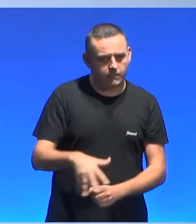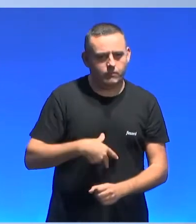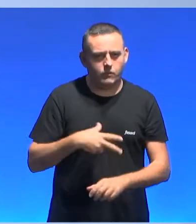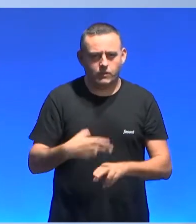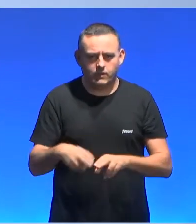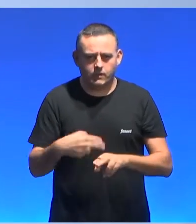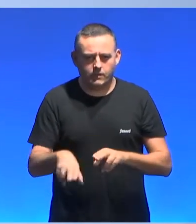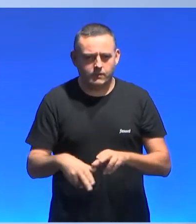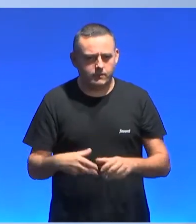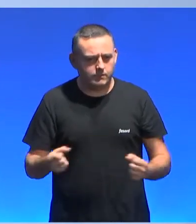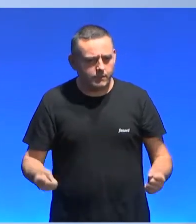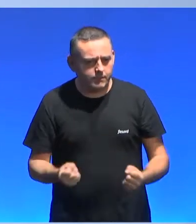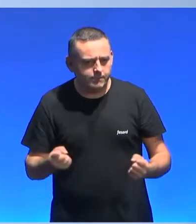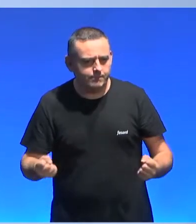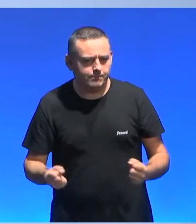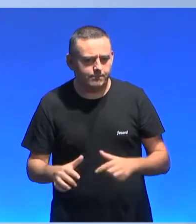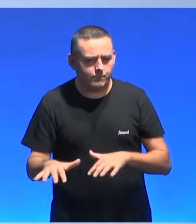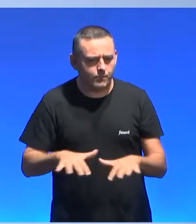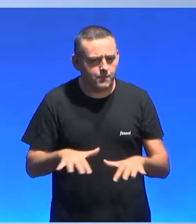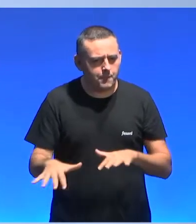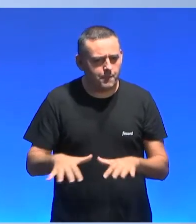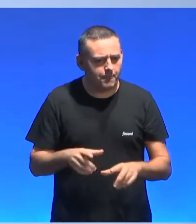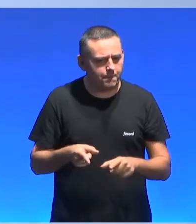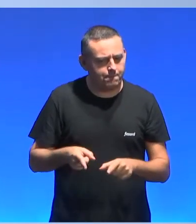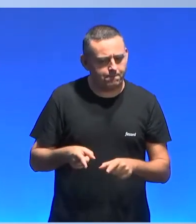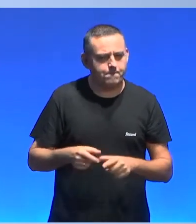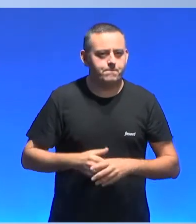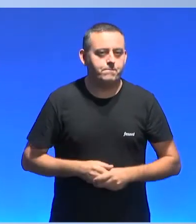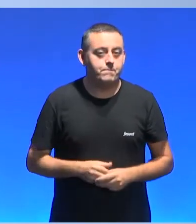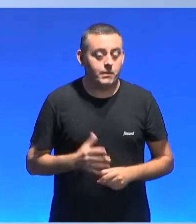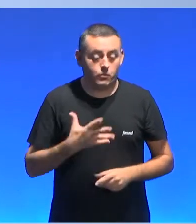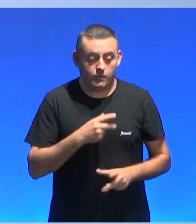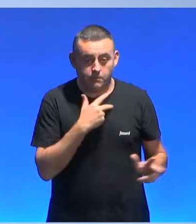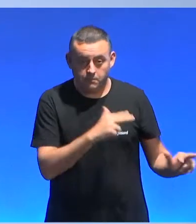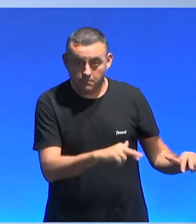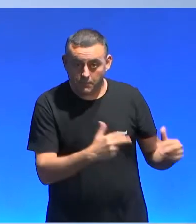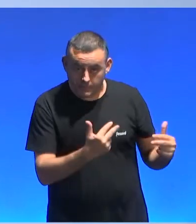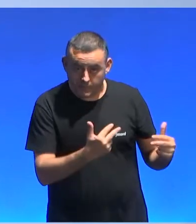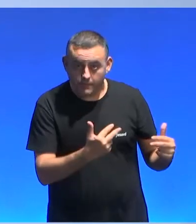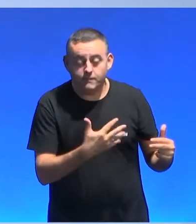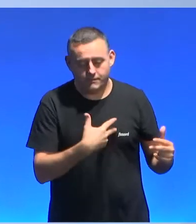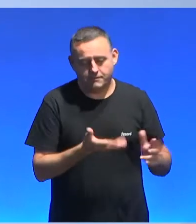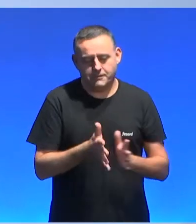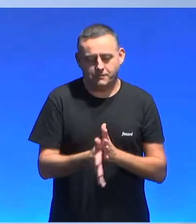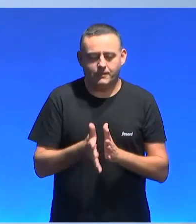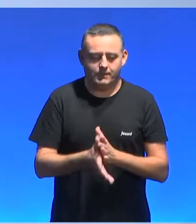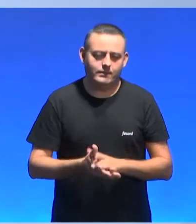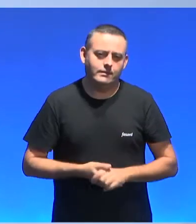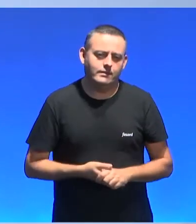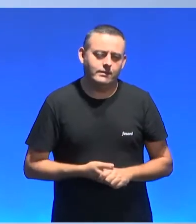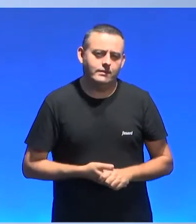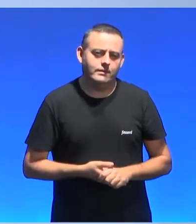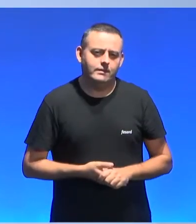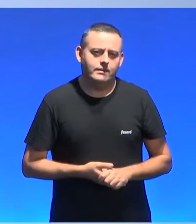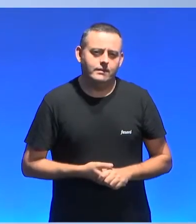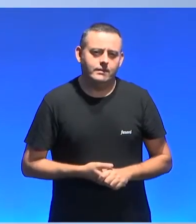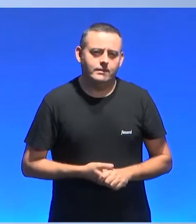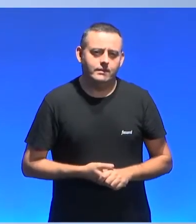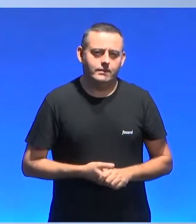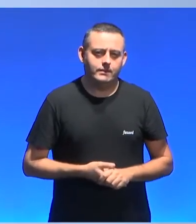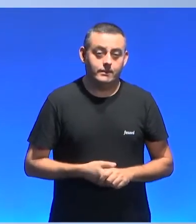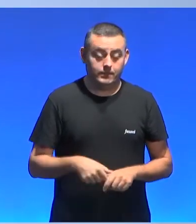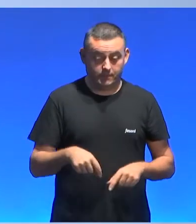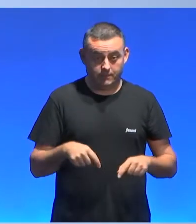acción, yo creo que muy clara, si me permite decirlo. Hoy el movimiento que se inicia en